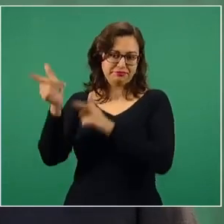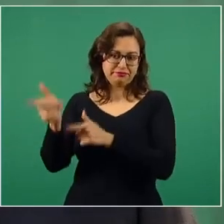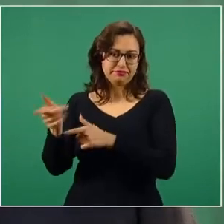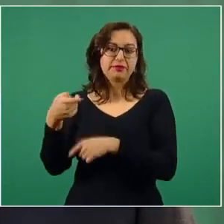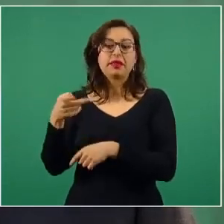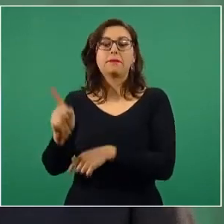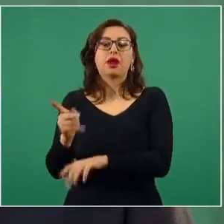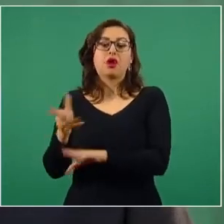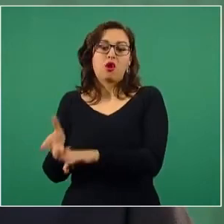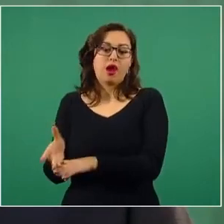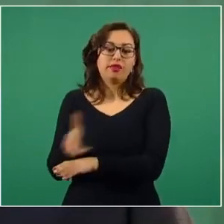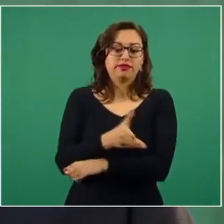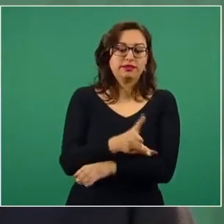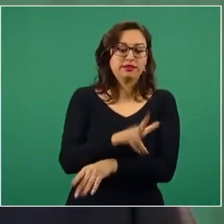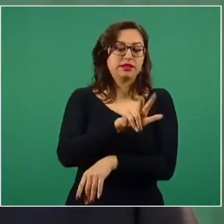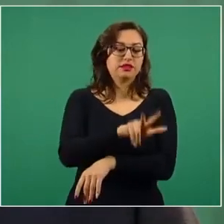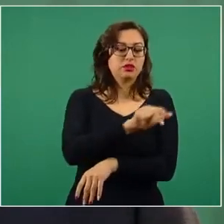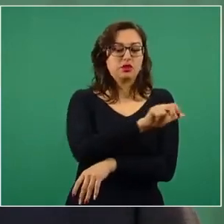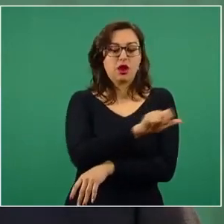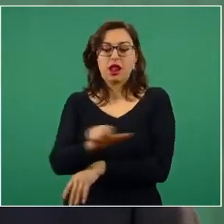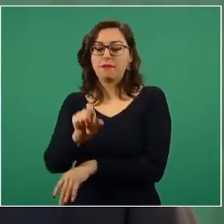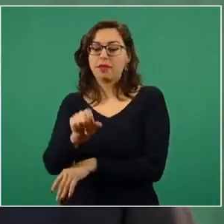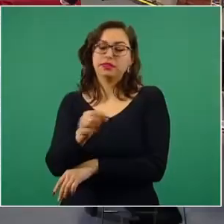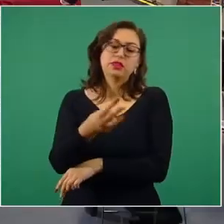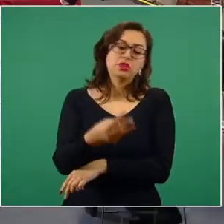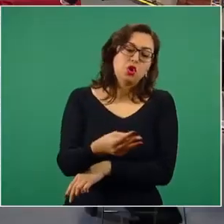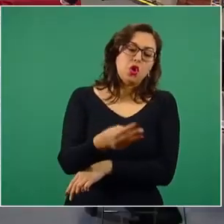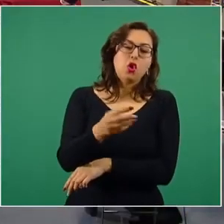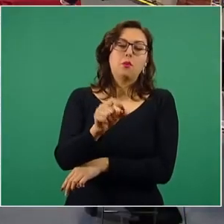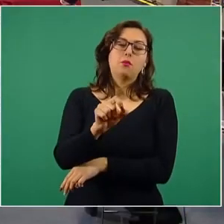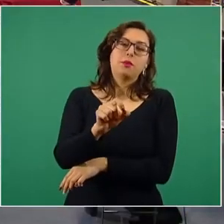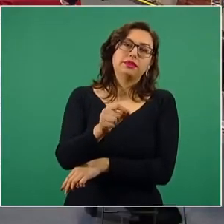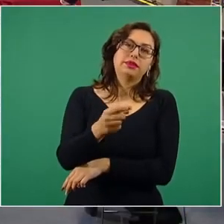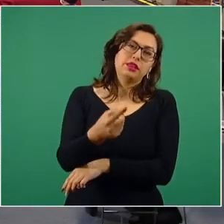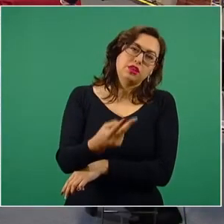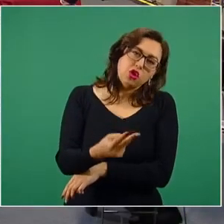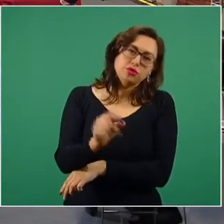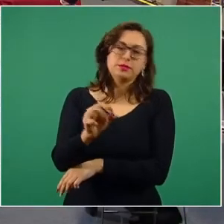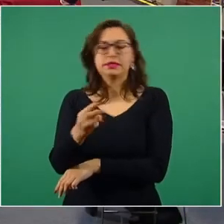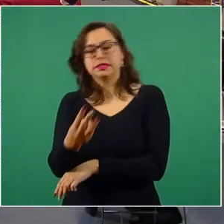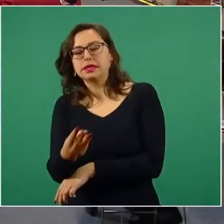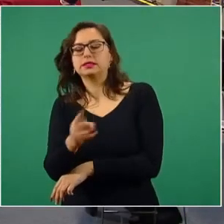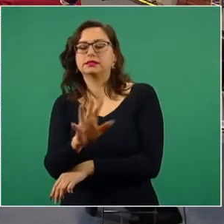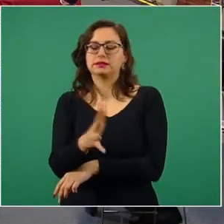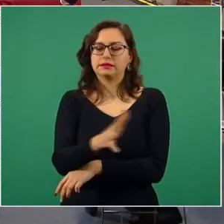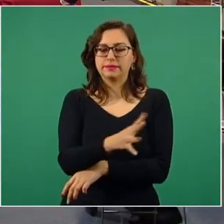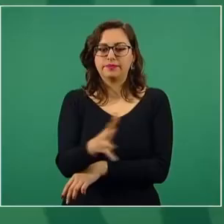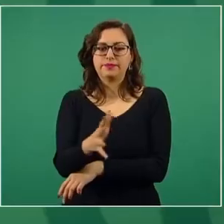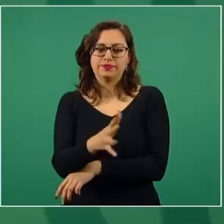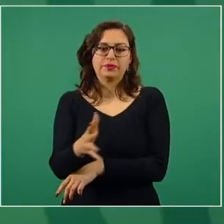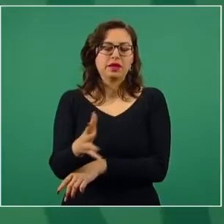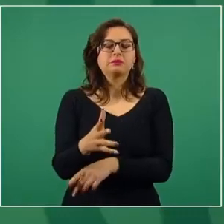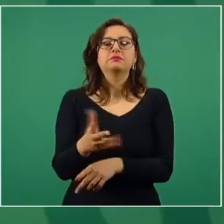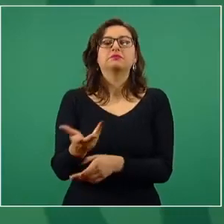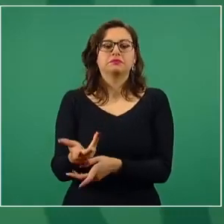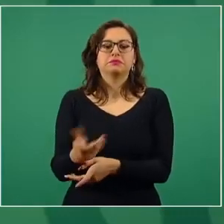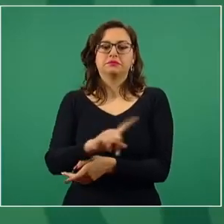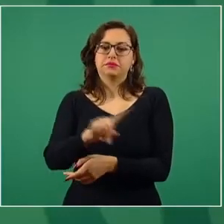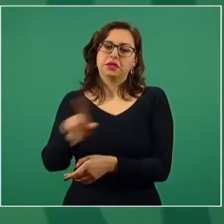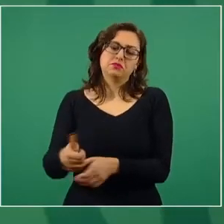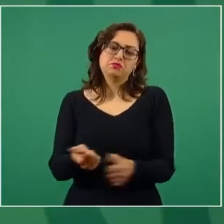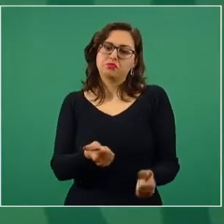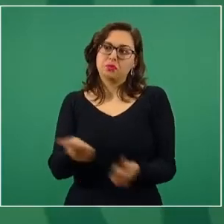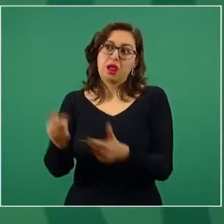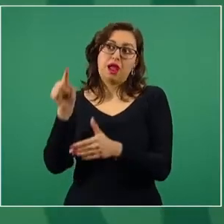hasta el 22 en la noche o 23 en la madrugada, y los asesinan en Lecumberri,